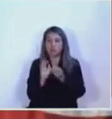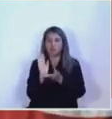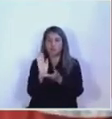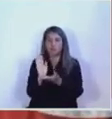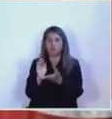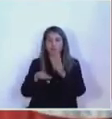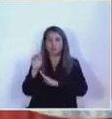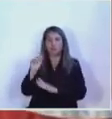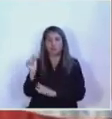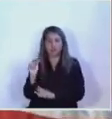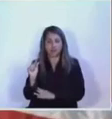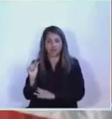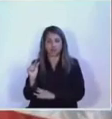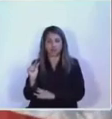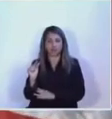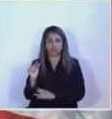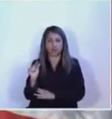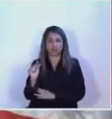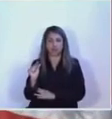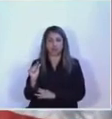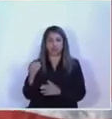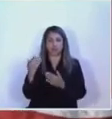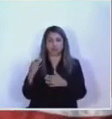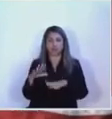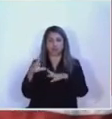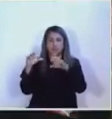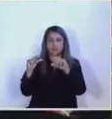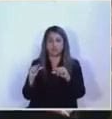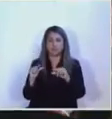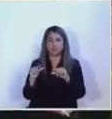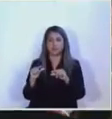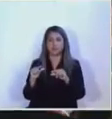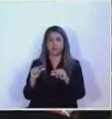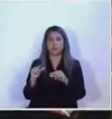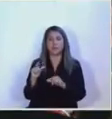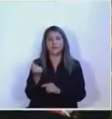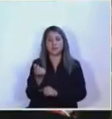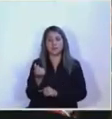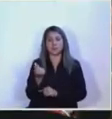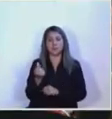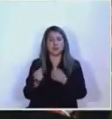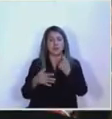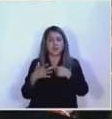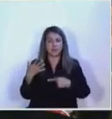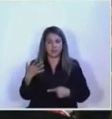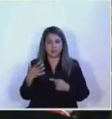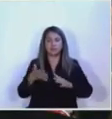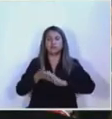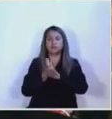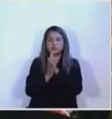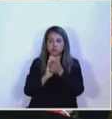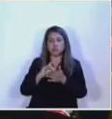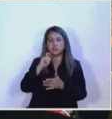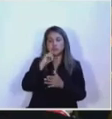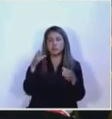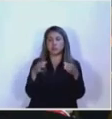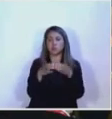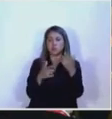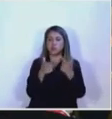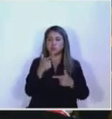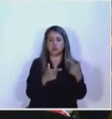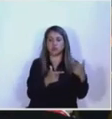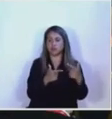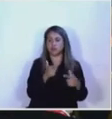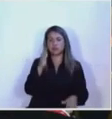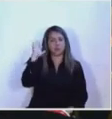mercado más barato después de la disminución de precios. En fin, todas señales de la clase política con absoluta